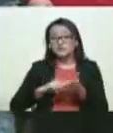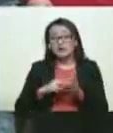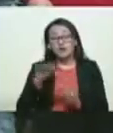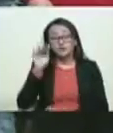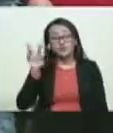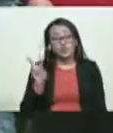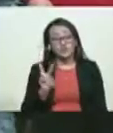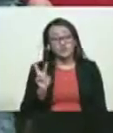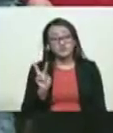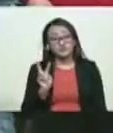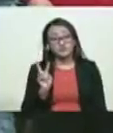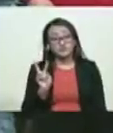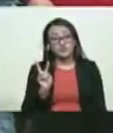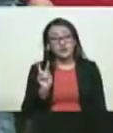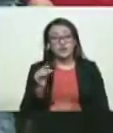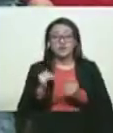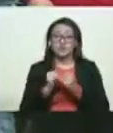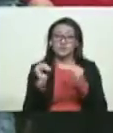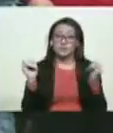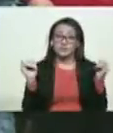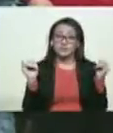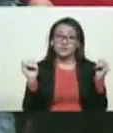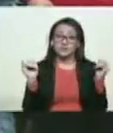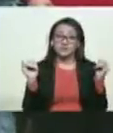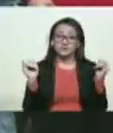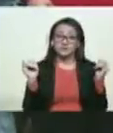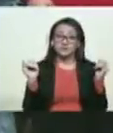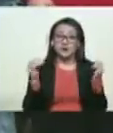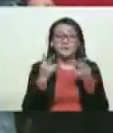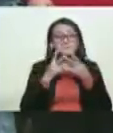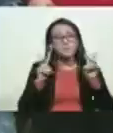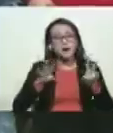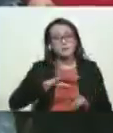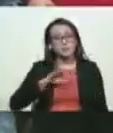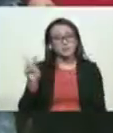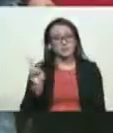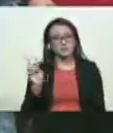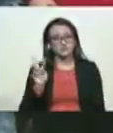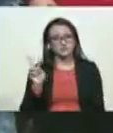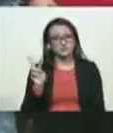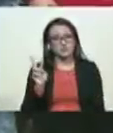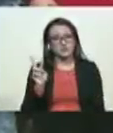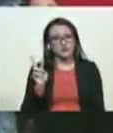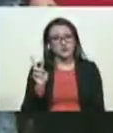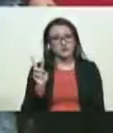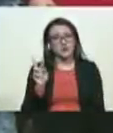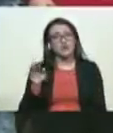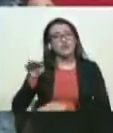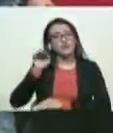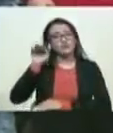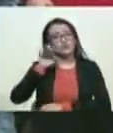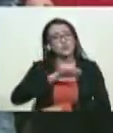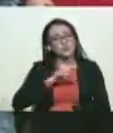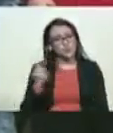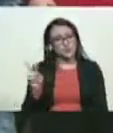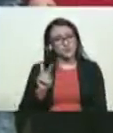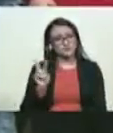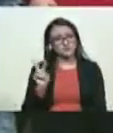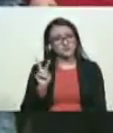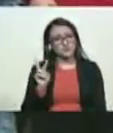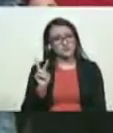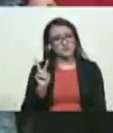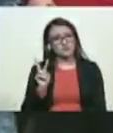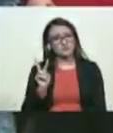está en juego la independencia la soberanía y la paz del país está en juego el futuro del país